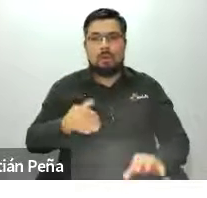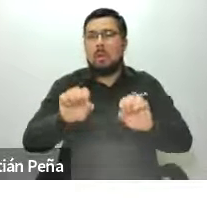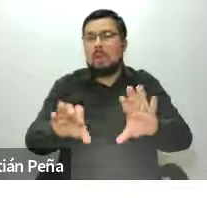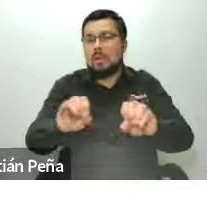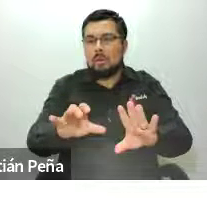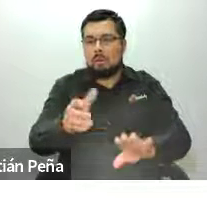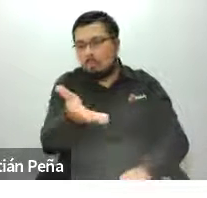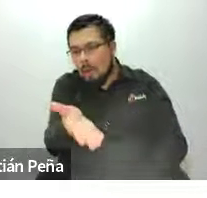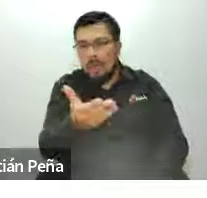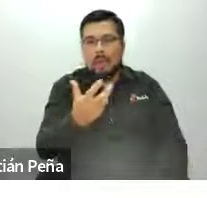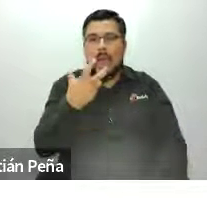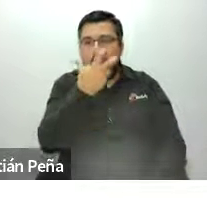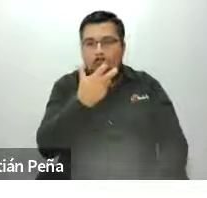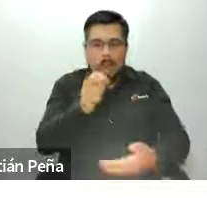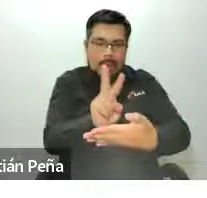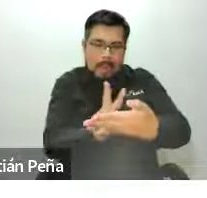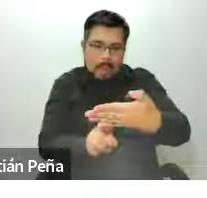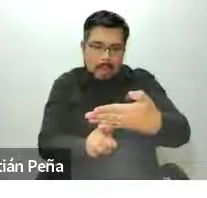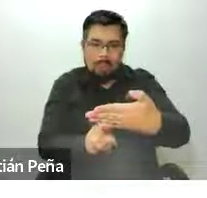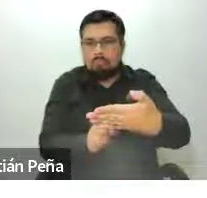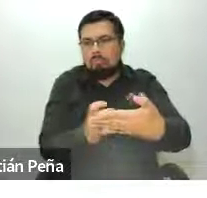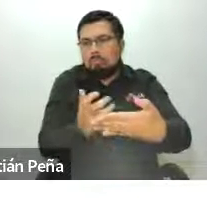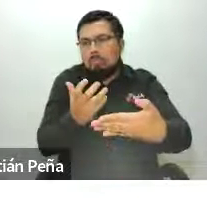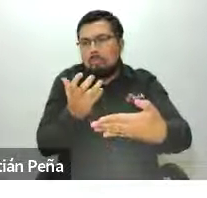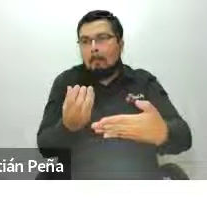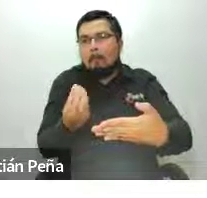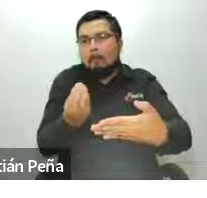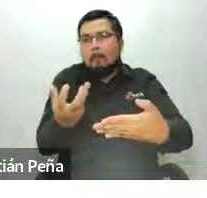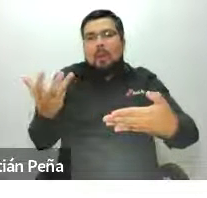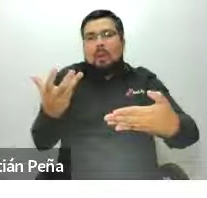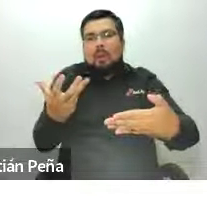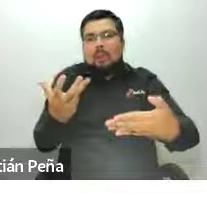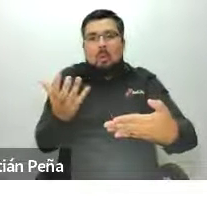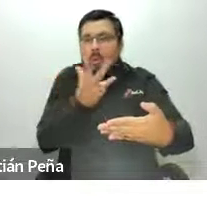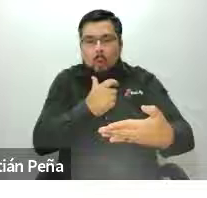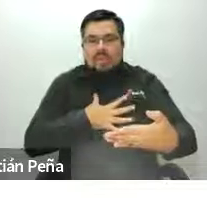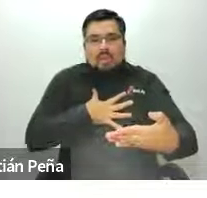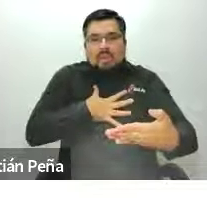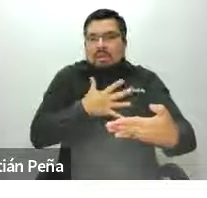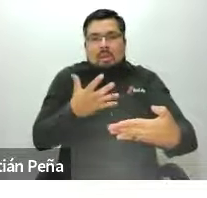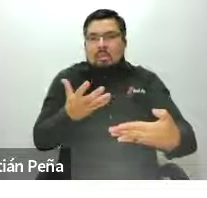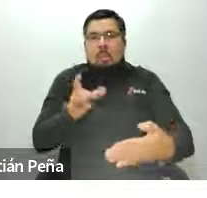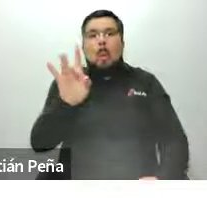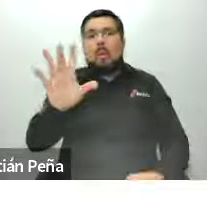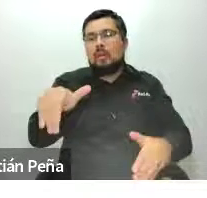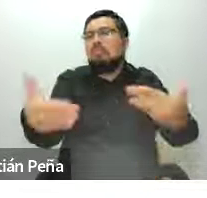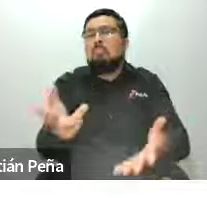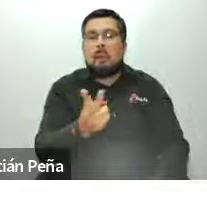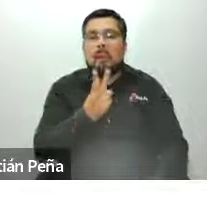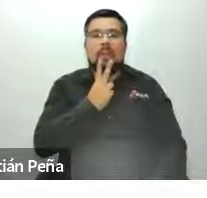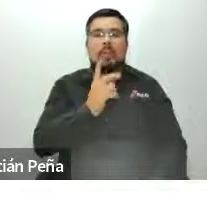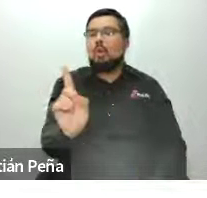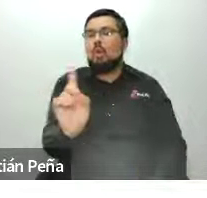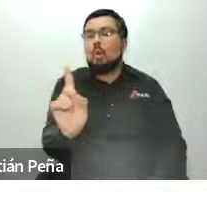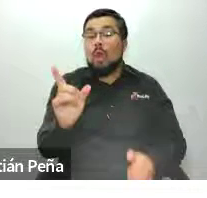letras como si no tuviera sentido, si no tuviera impacto para la vida realmente, ¿no es cierto? Desde esta perspectiva, desde este enfoque que